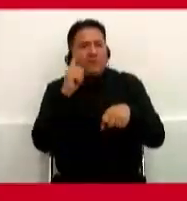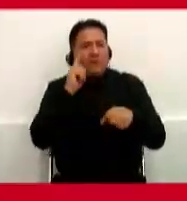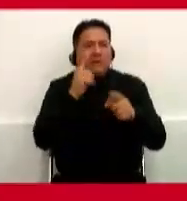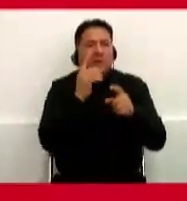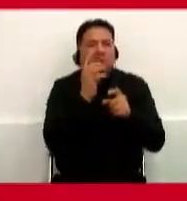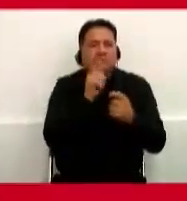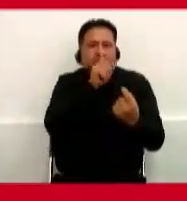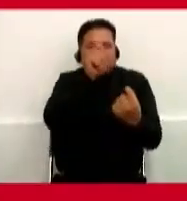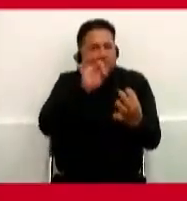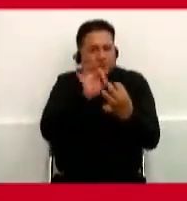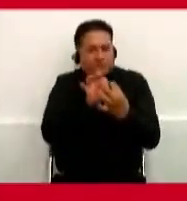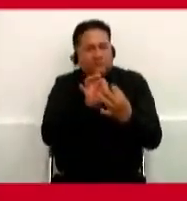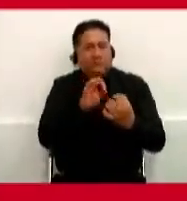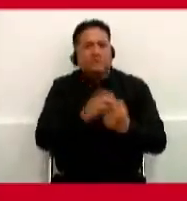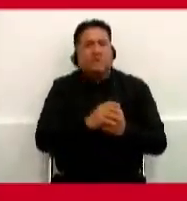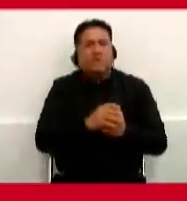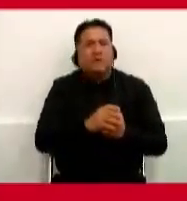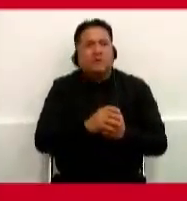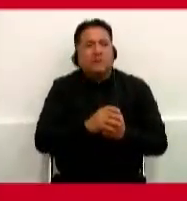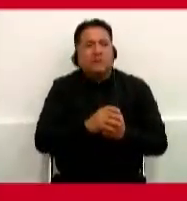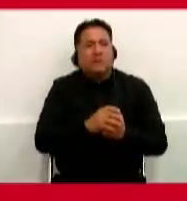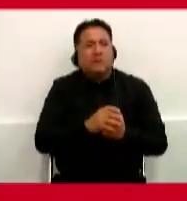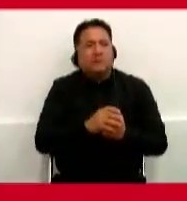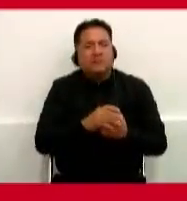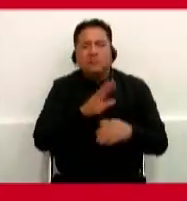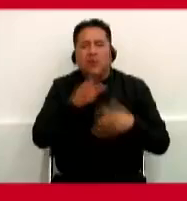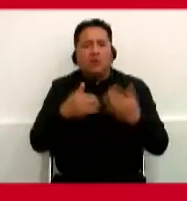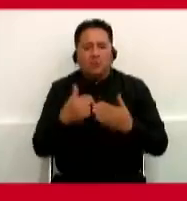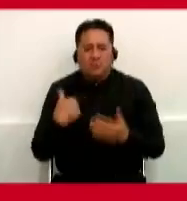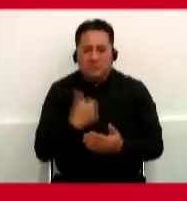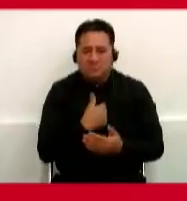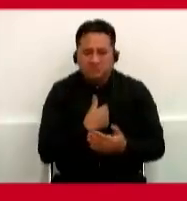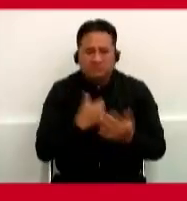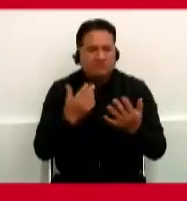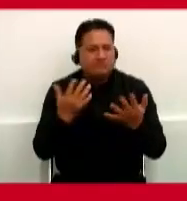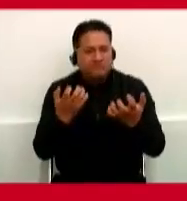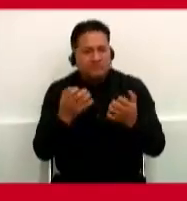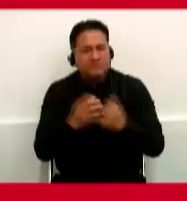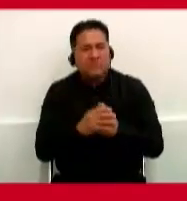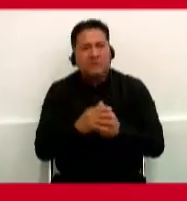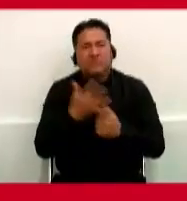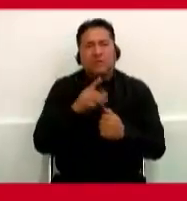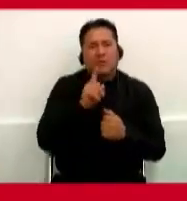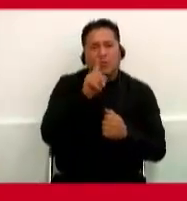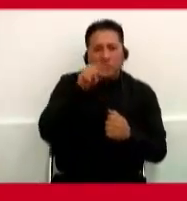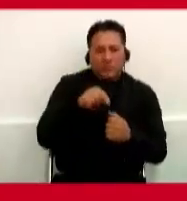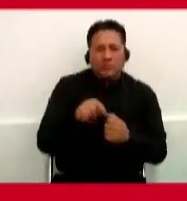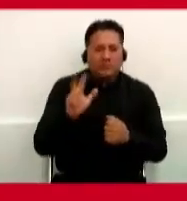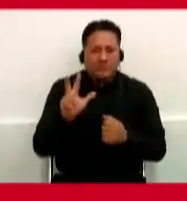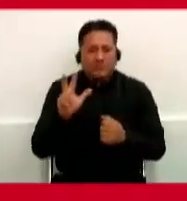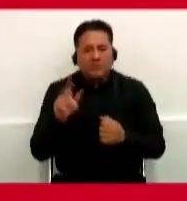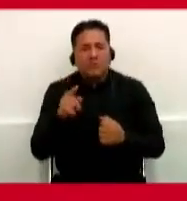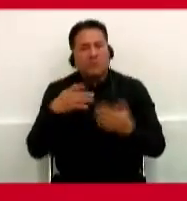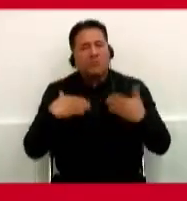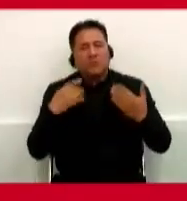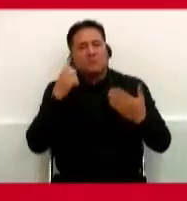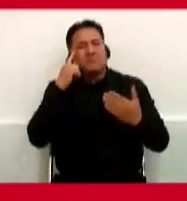eficiencia operativa, que logre esa seguridad que todos deseamos? Hablabas de un factor de seguridad 1.3, pero que busque maximizar la misma, ¿no?